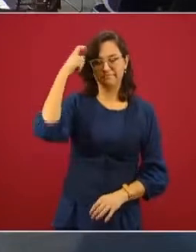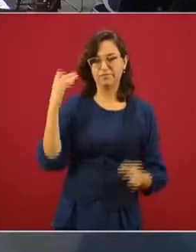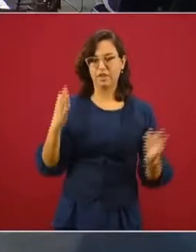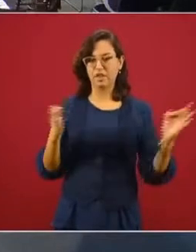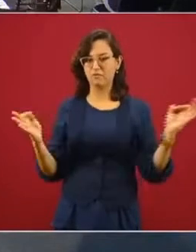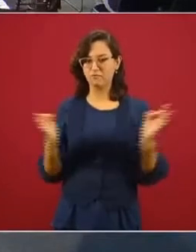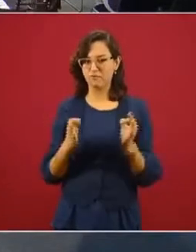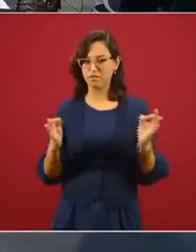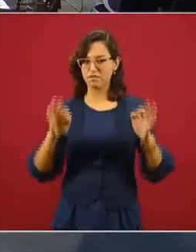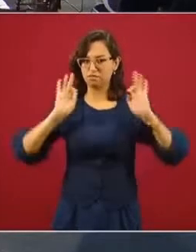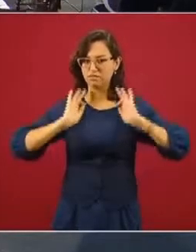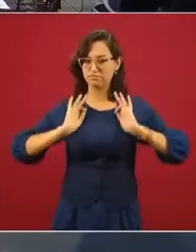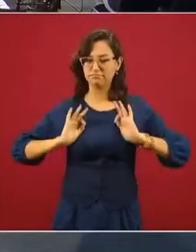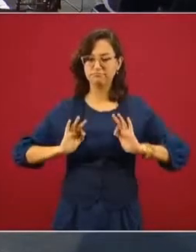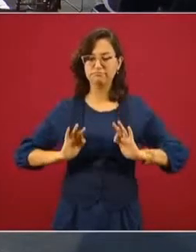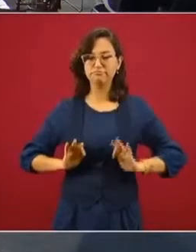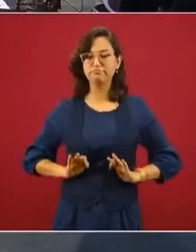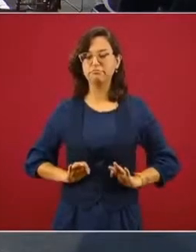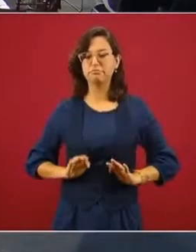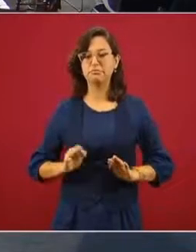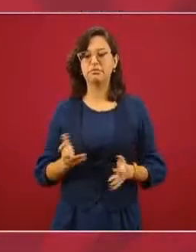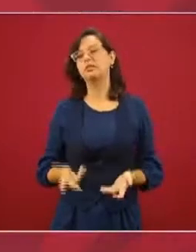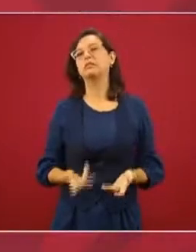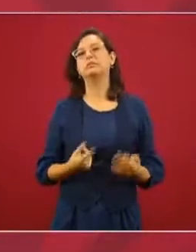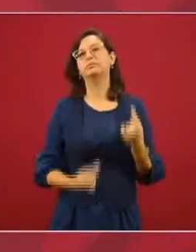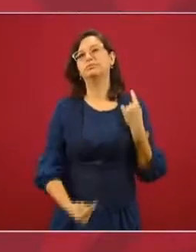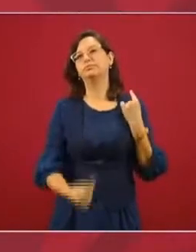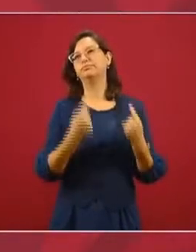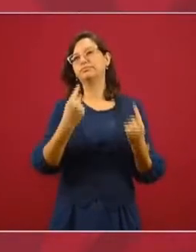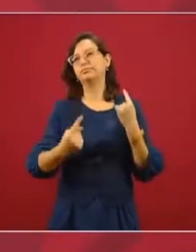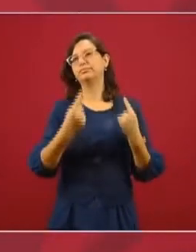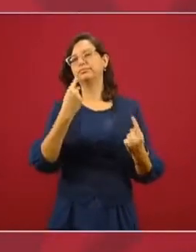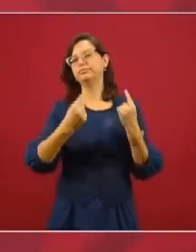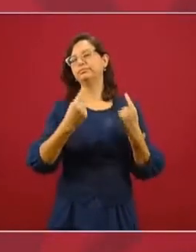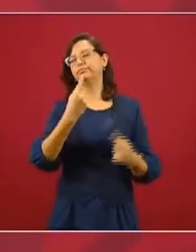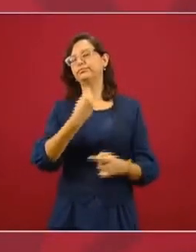No caer en provocaciones, no enojarse,